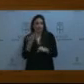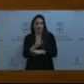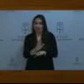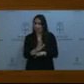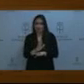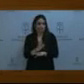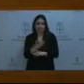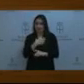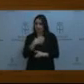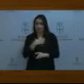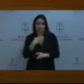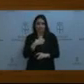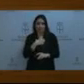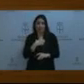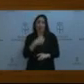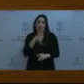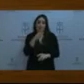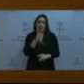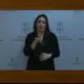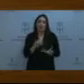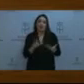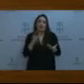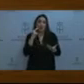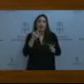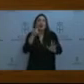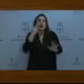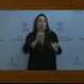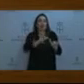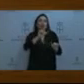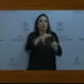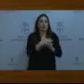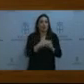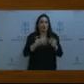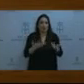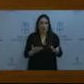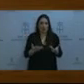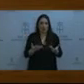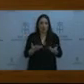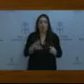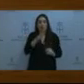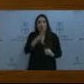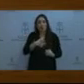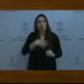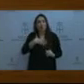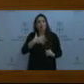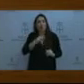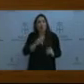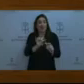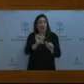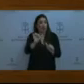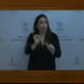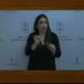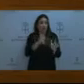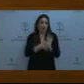esta convocatoria y a expensas también de lo que pueda pasar en Gijón, que podría suponer lo de Gijón, pues algo así como el